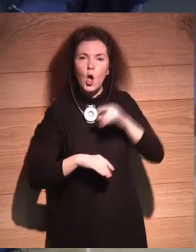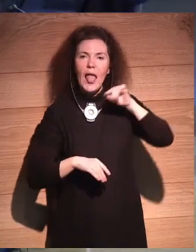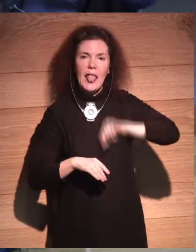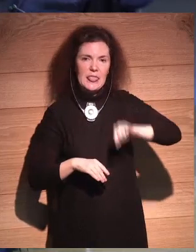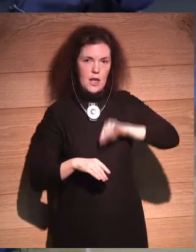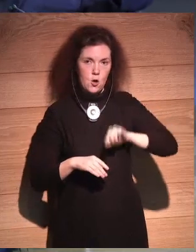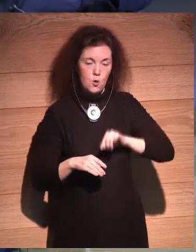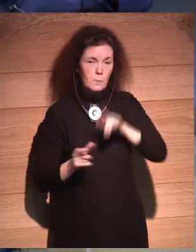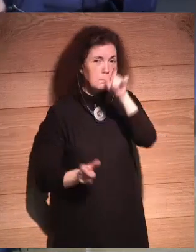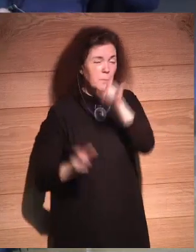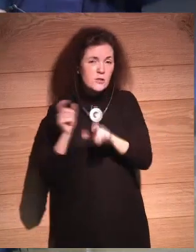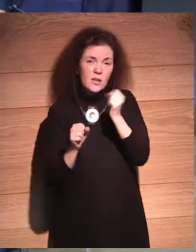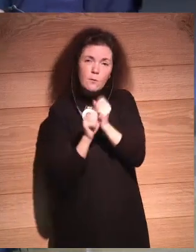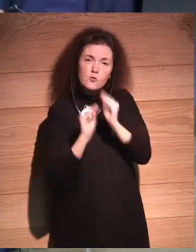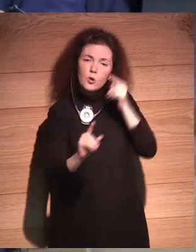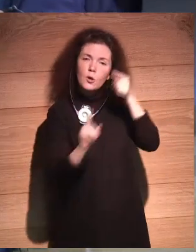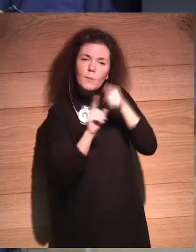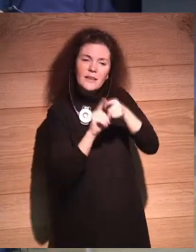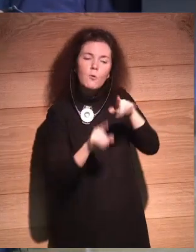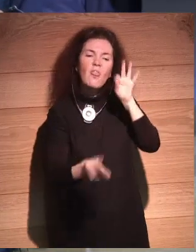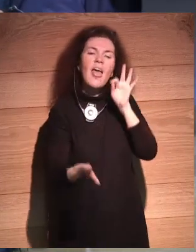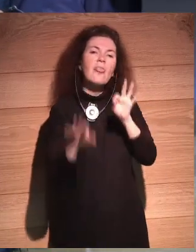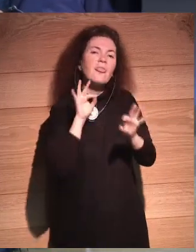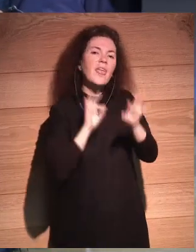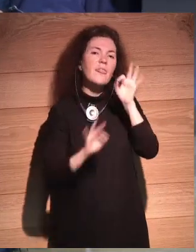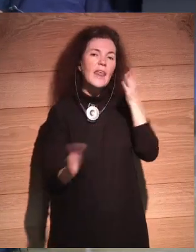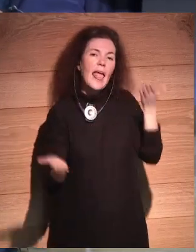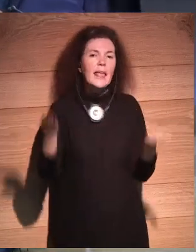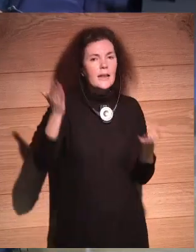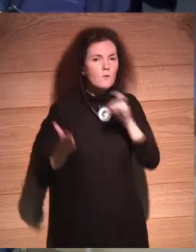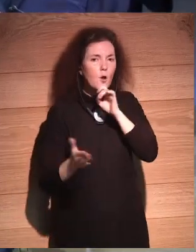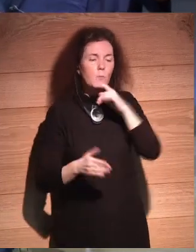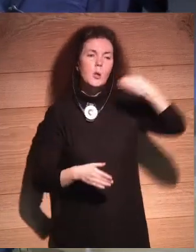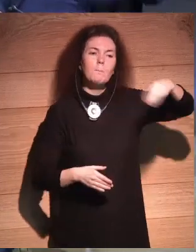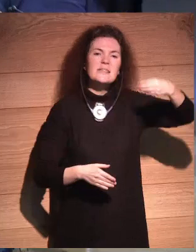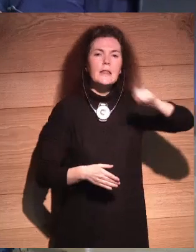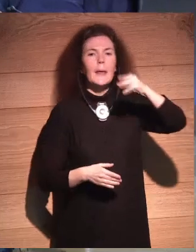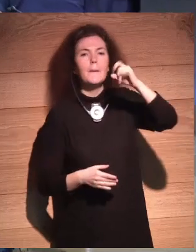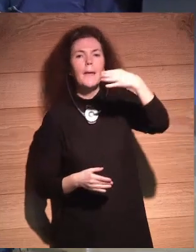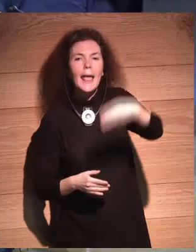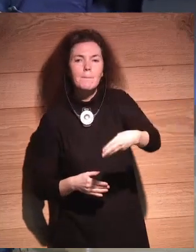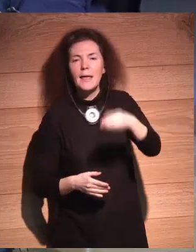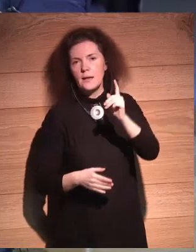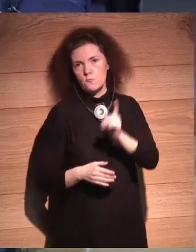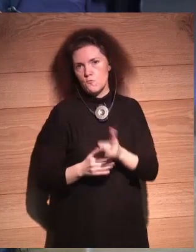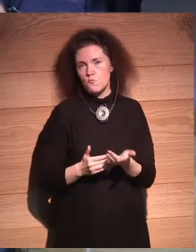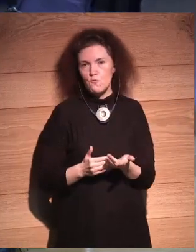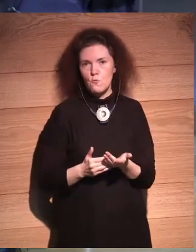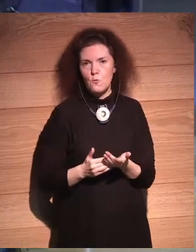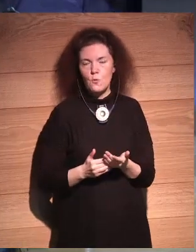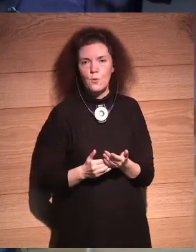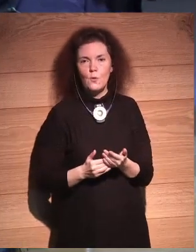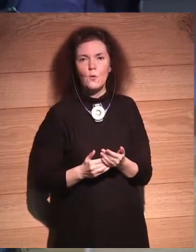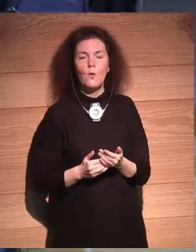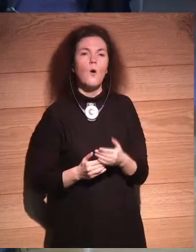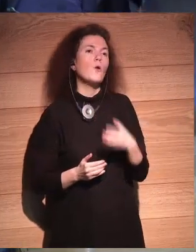y que haya personas que se dediquen a decidir cómo queremos tener este equilibrio y que no sean el presidente de IBM y que